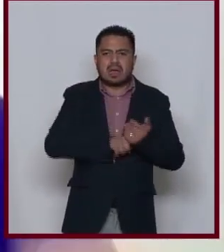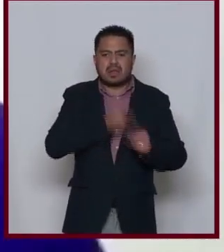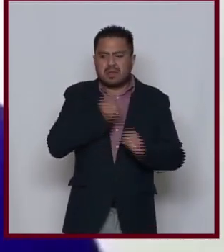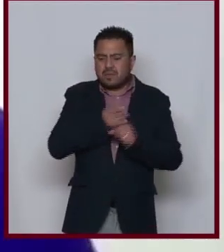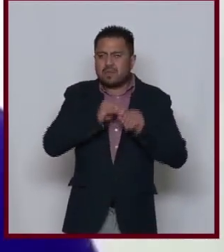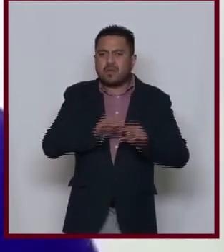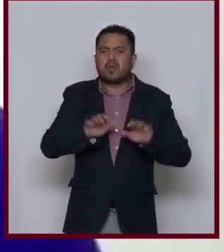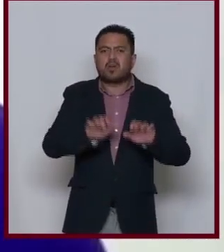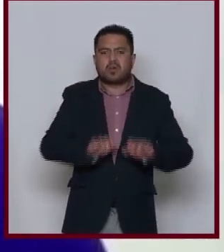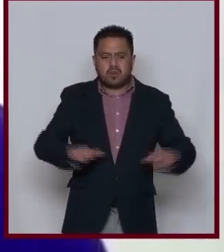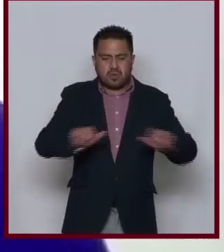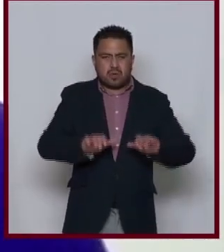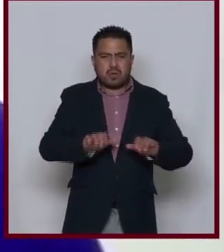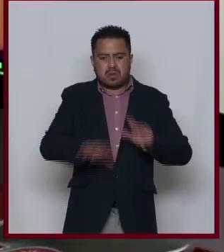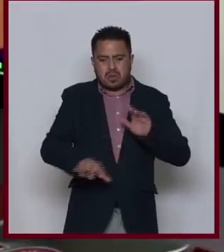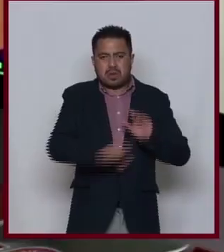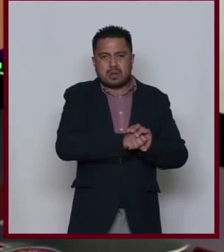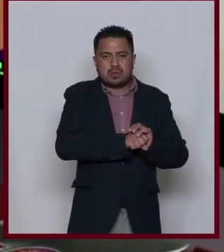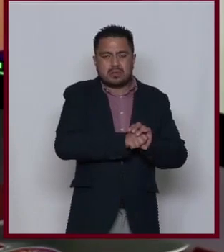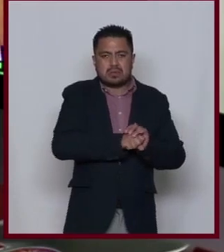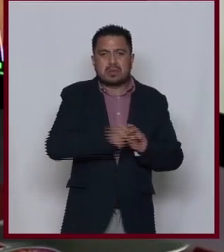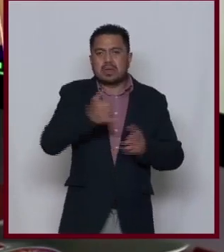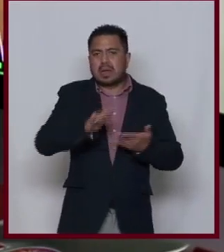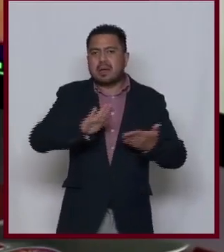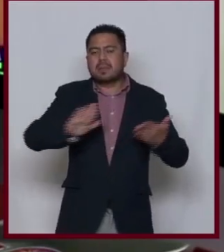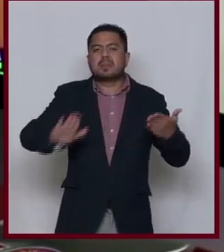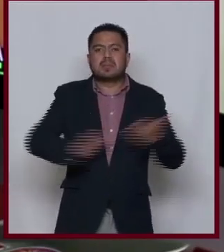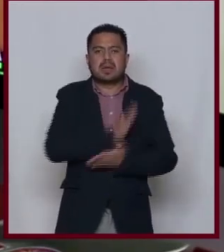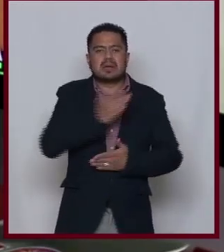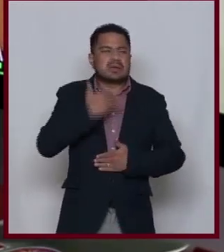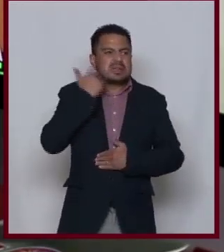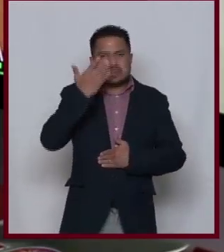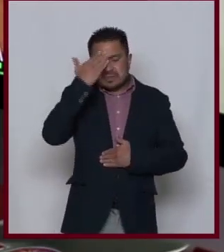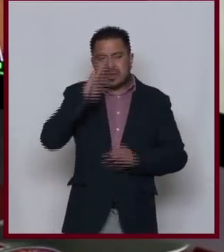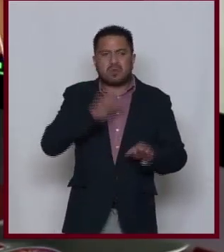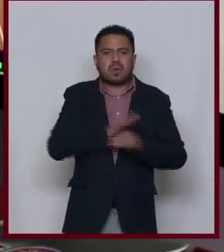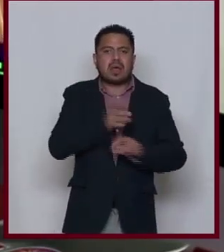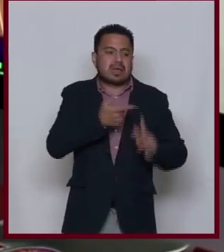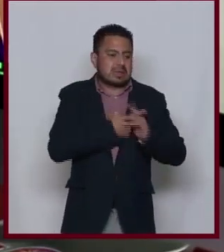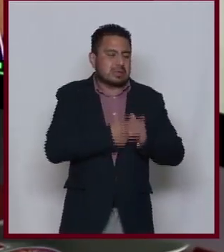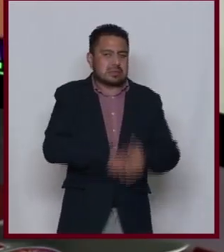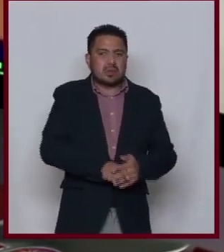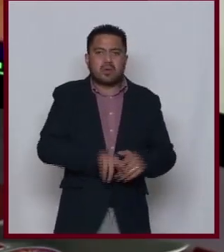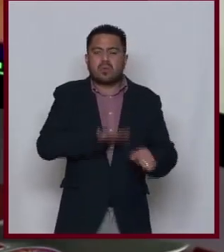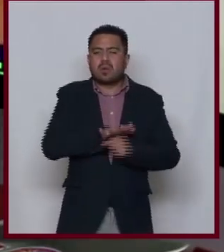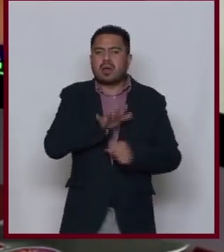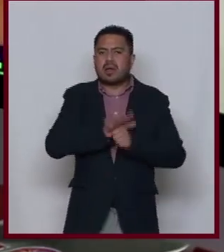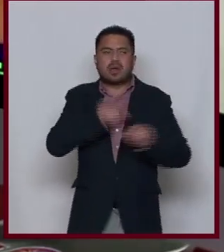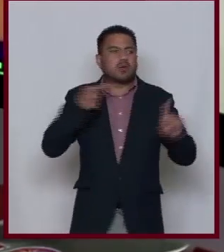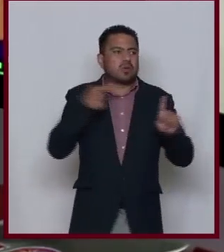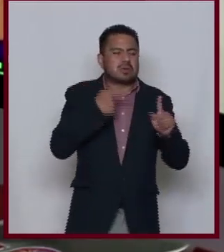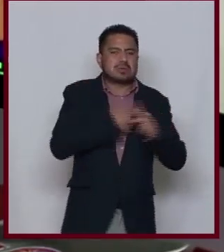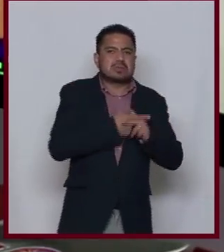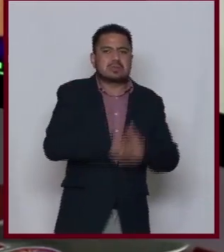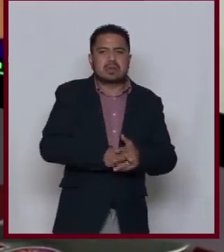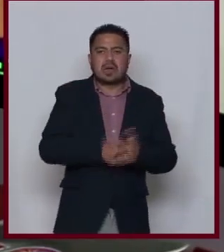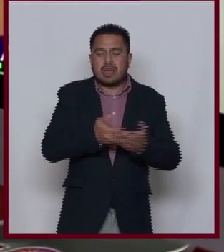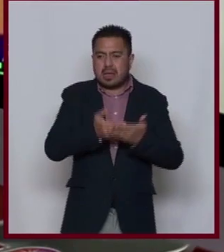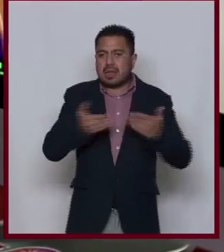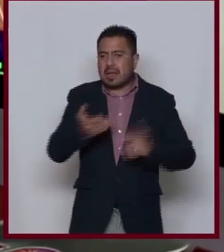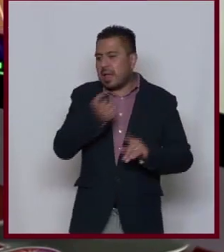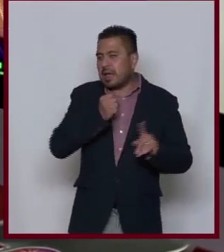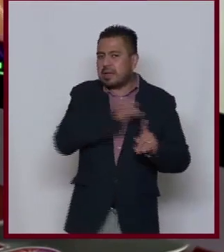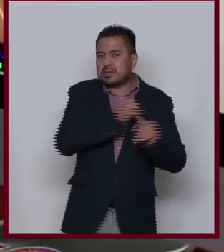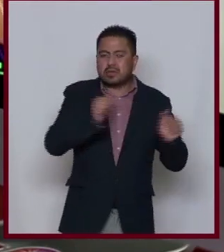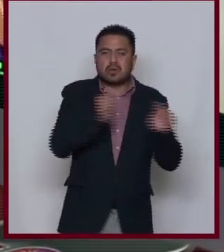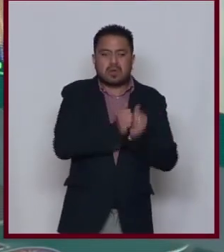datos computacionalmente obtenidos y que pues quieren saber cuál era la onda inicial, ¿no? O cuál era el objeto inicial. Entonces, así,